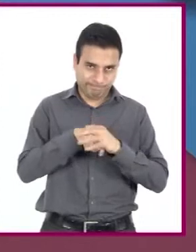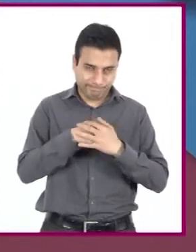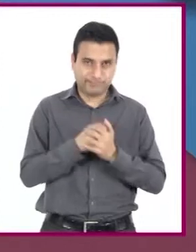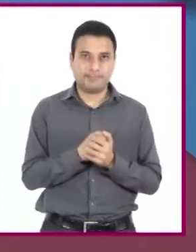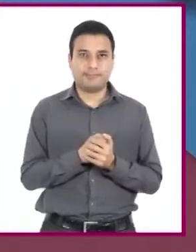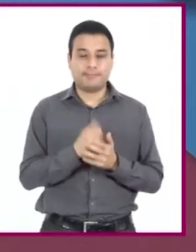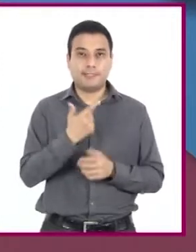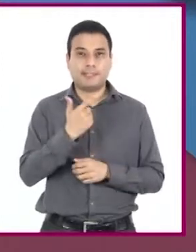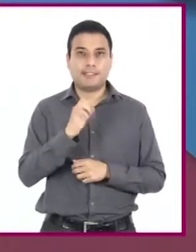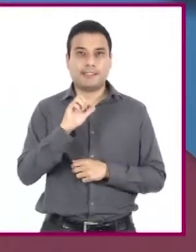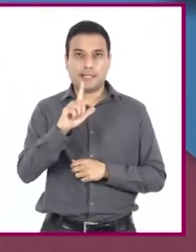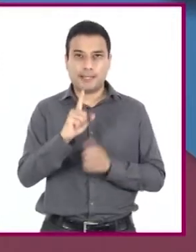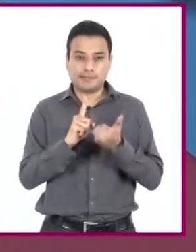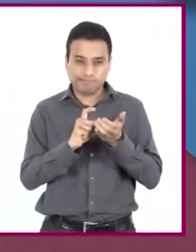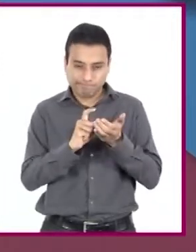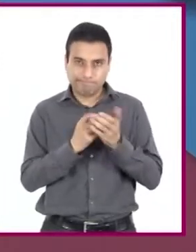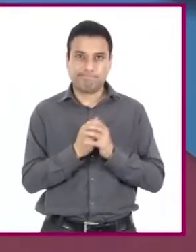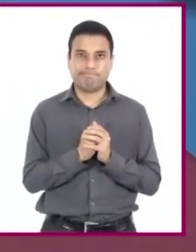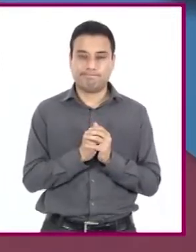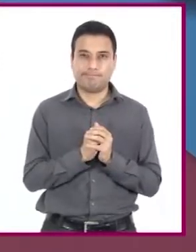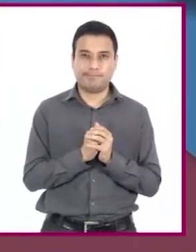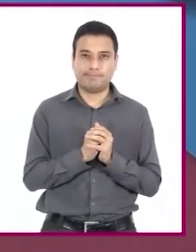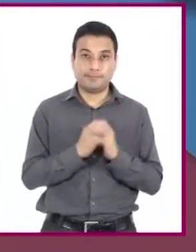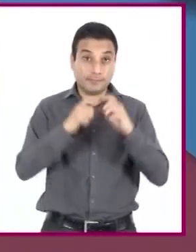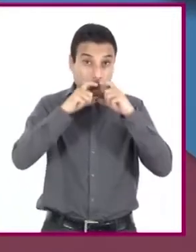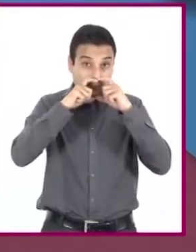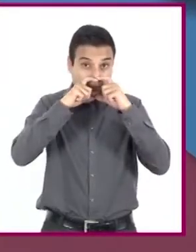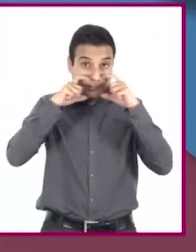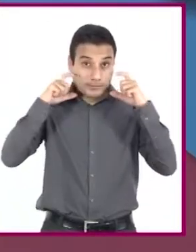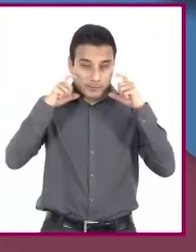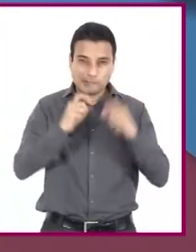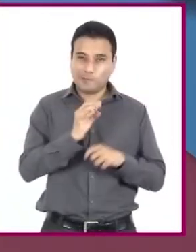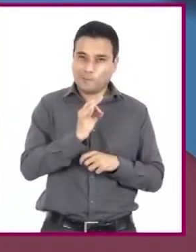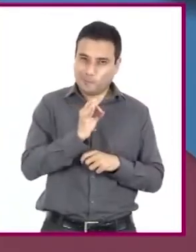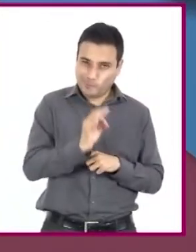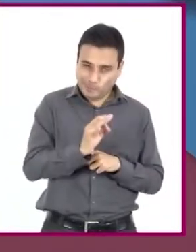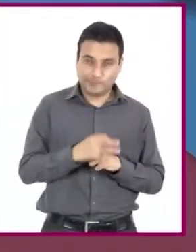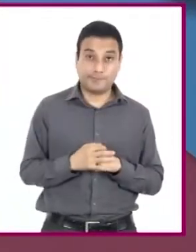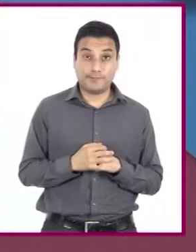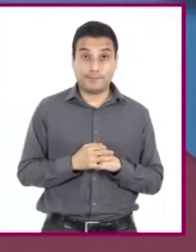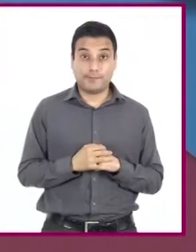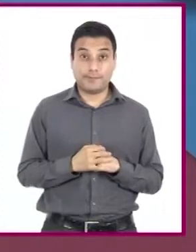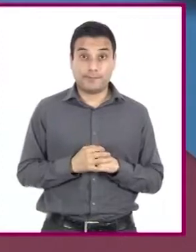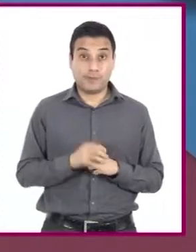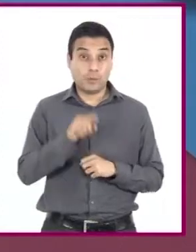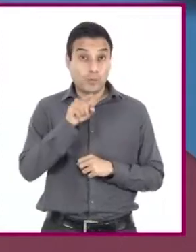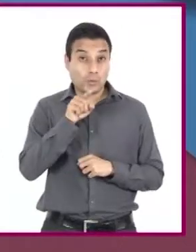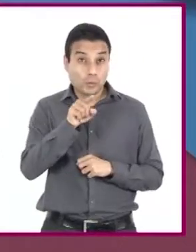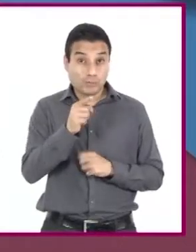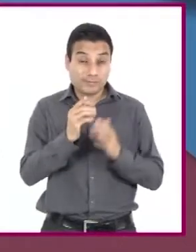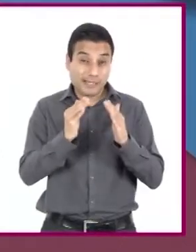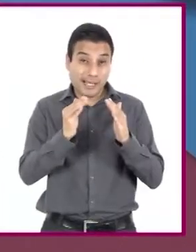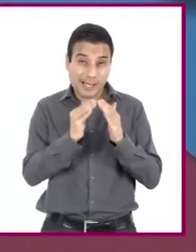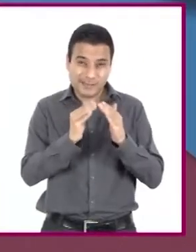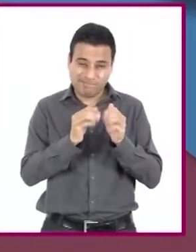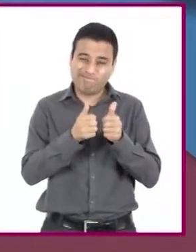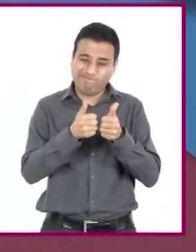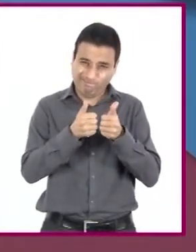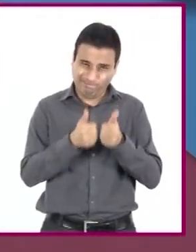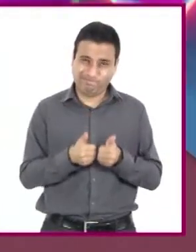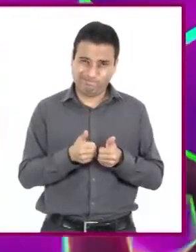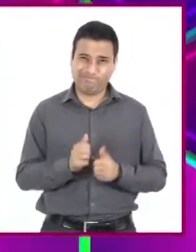uso de gel antibacterial, el correcto uso del cubrebocas y, si no es necesario, no salgan de